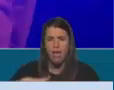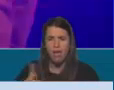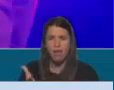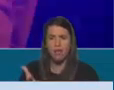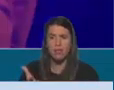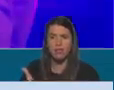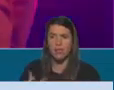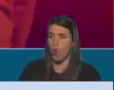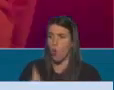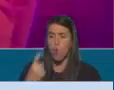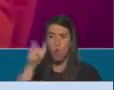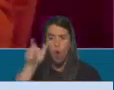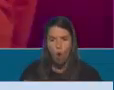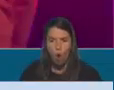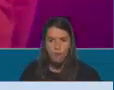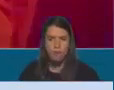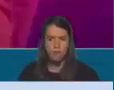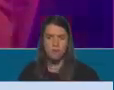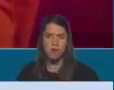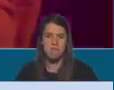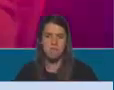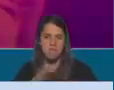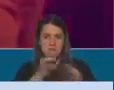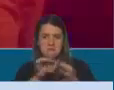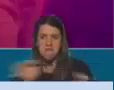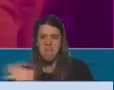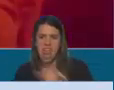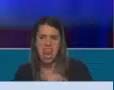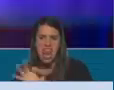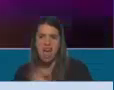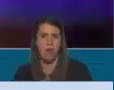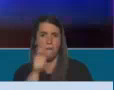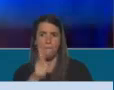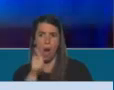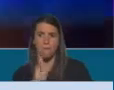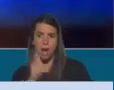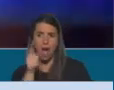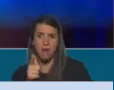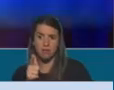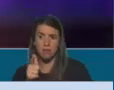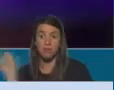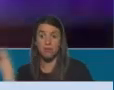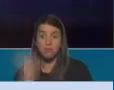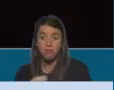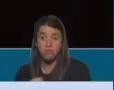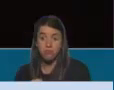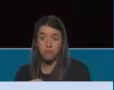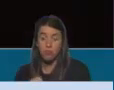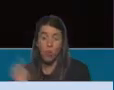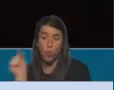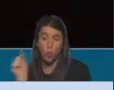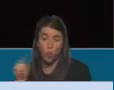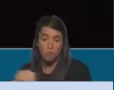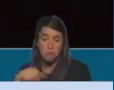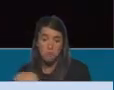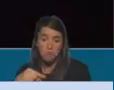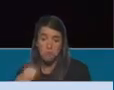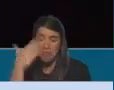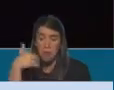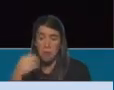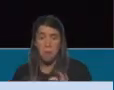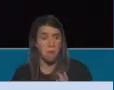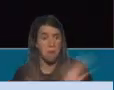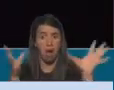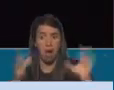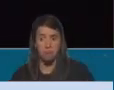dispara dos veces a este chico afroamericano está detenido unas horas y lo libera. No. Esto generó que los propios compañeros